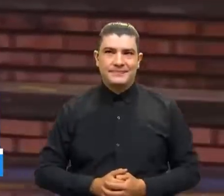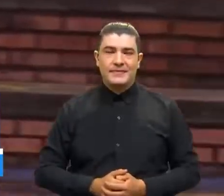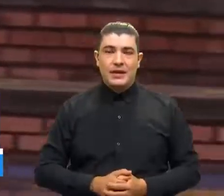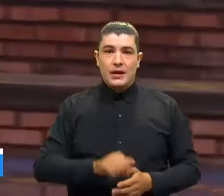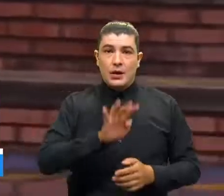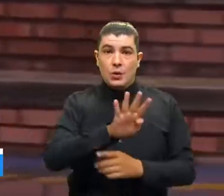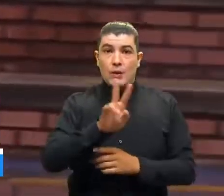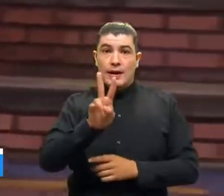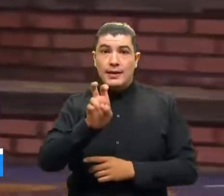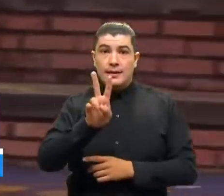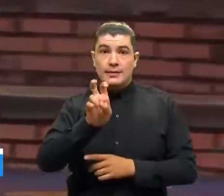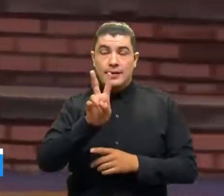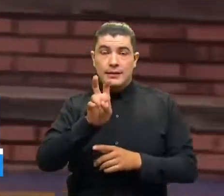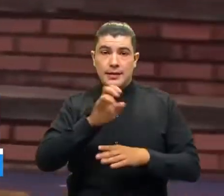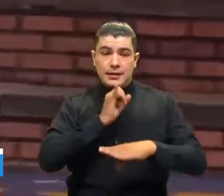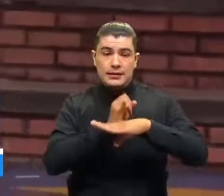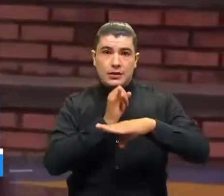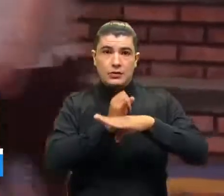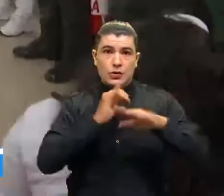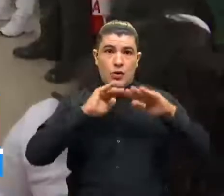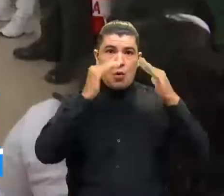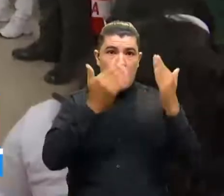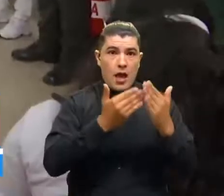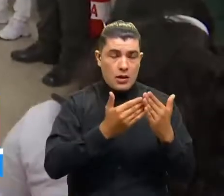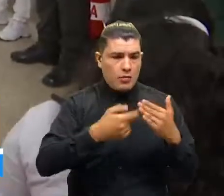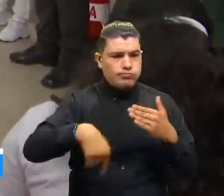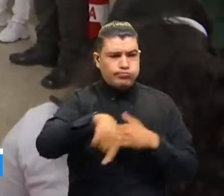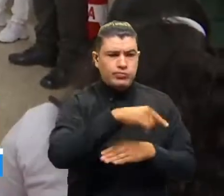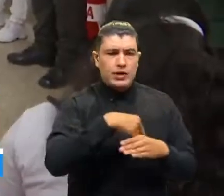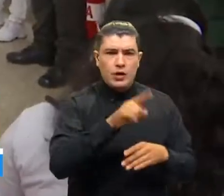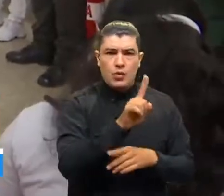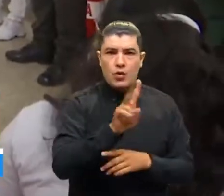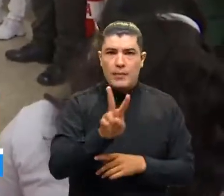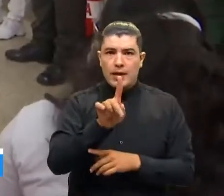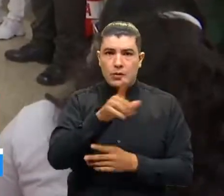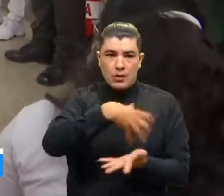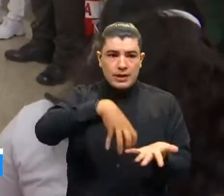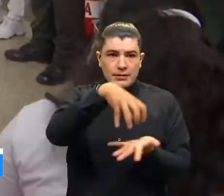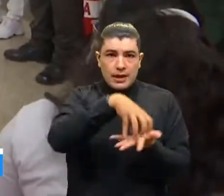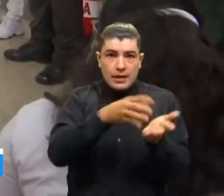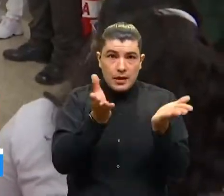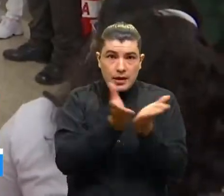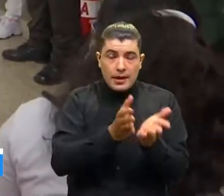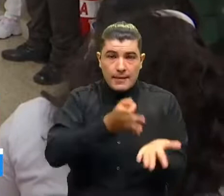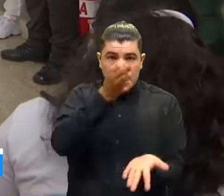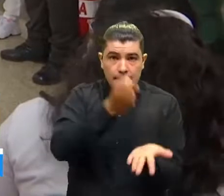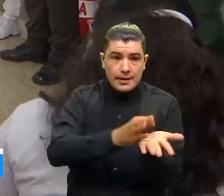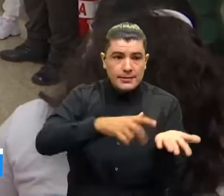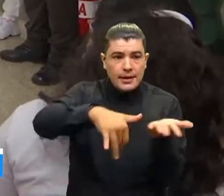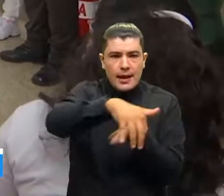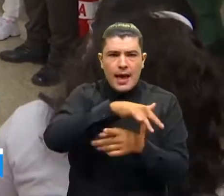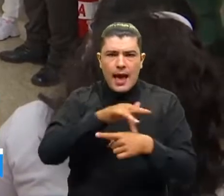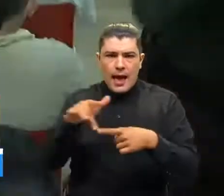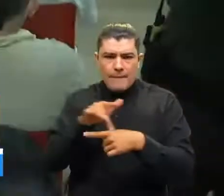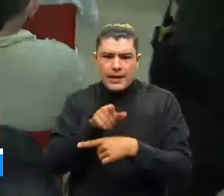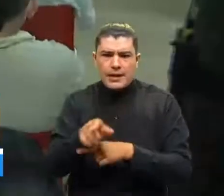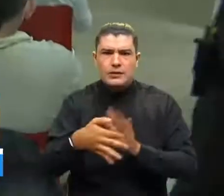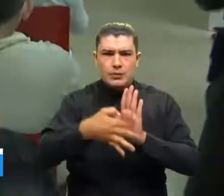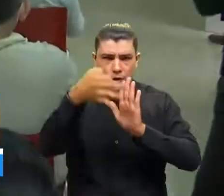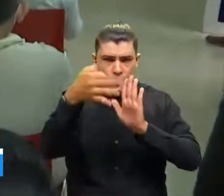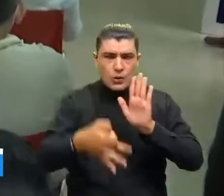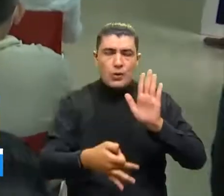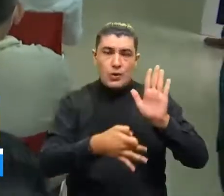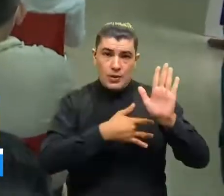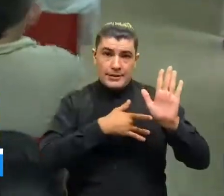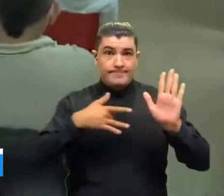47 instituciones oficiales y 121 salas educativas de la capital santandereana implementaron los protocolos y